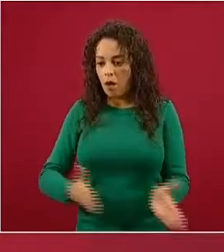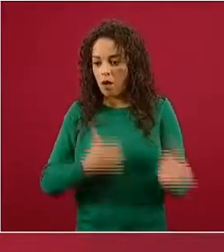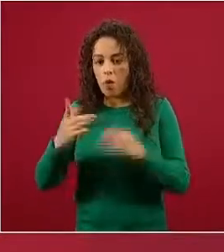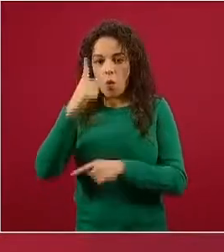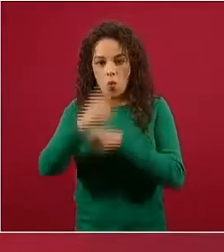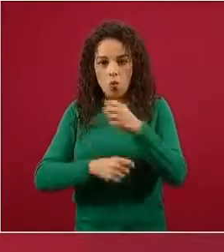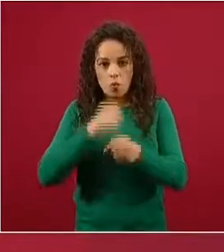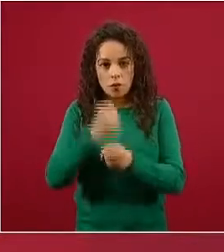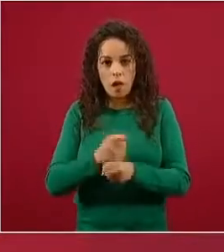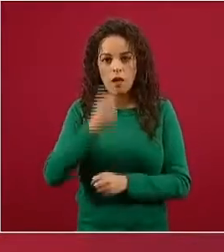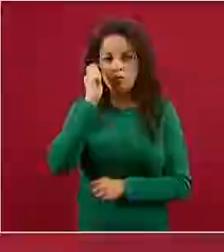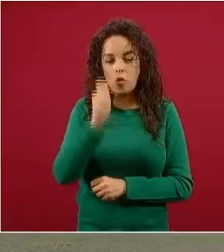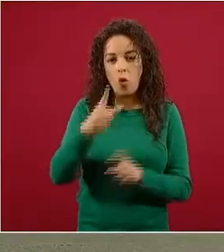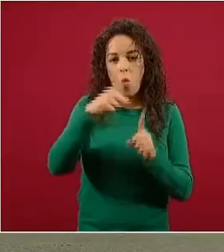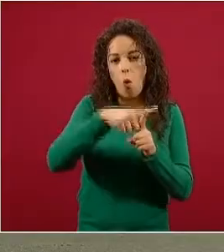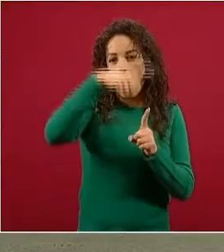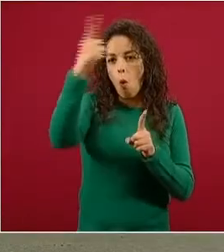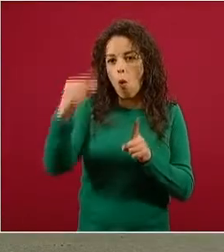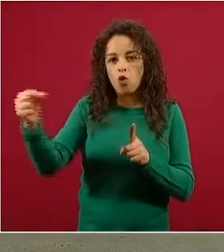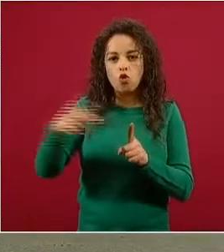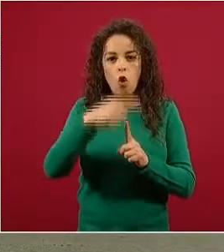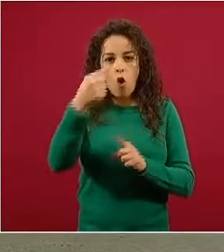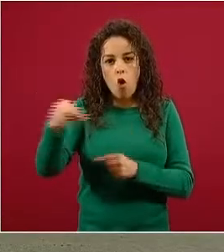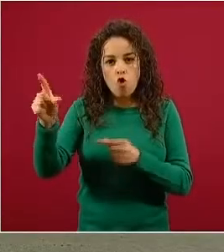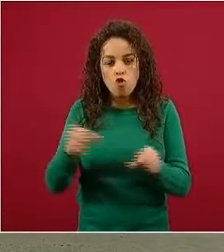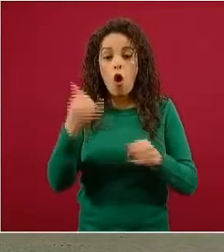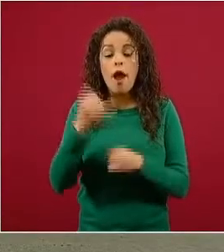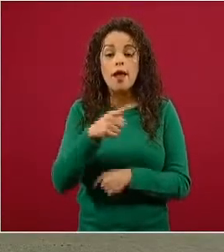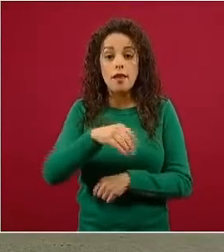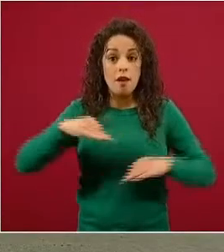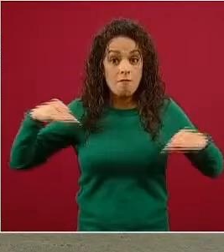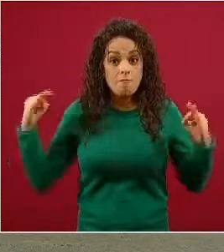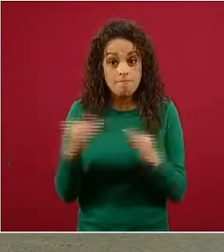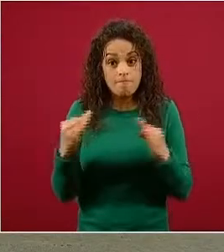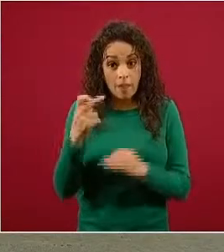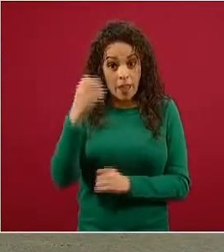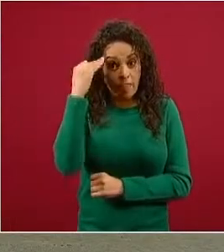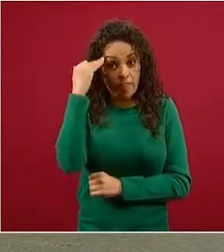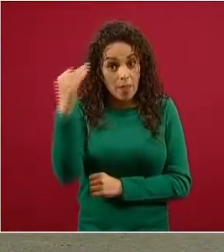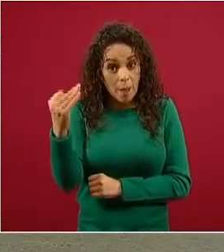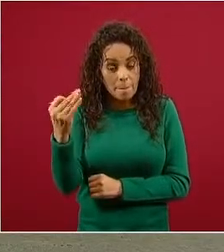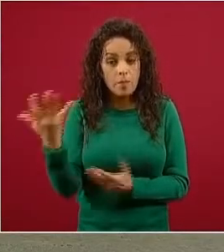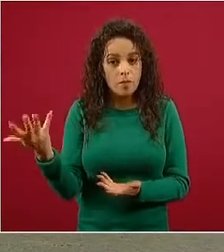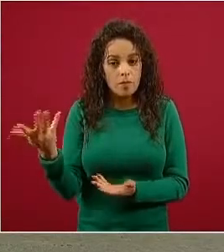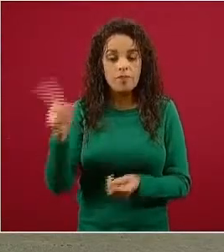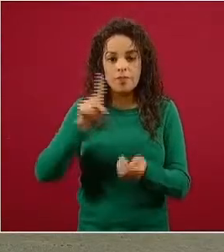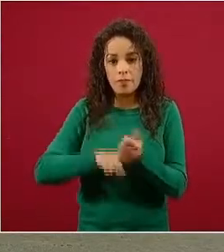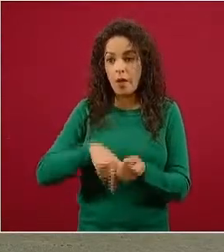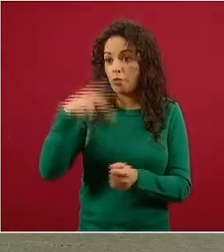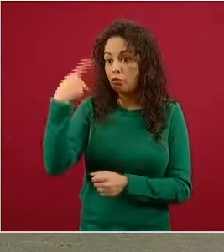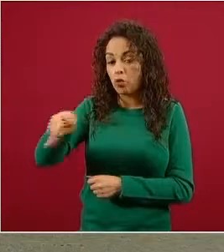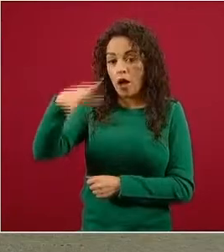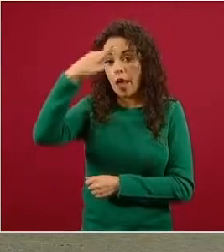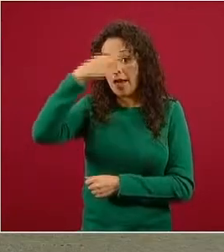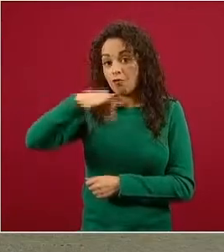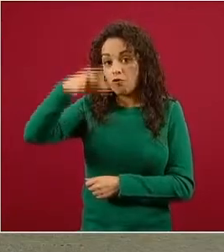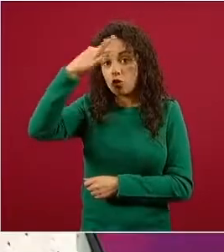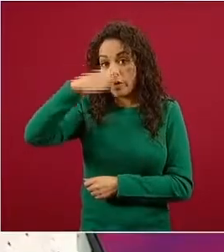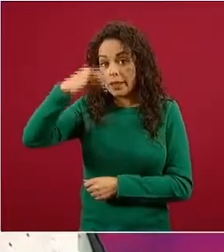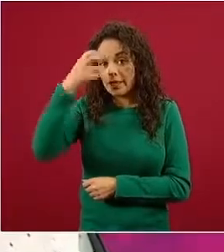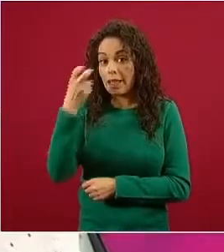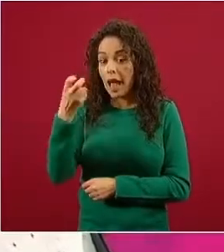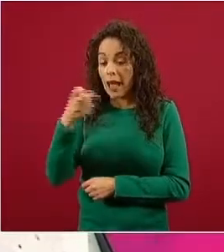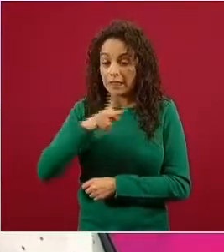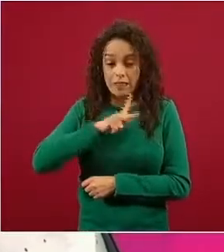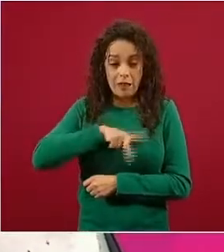en cuenta el certificado, pero muchas veces también expedientes clínicos, si es que lo hay. Y ese es un proceso que se